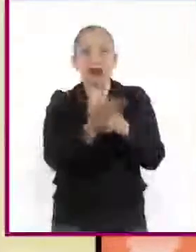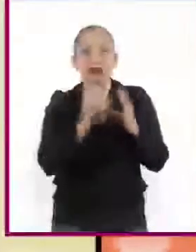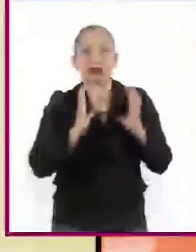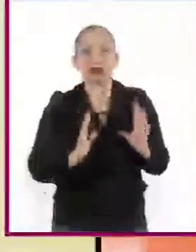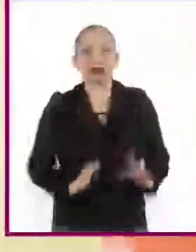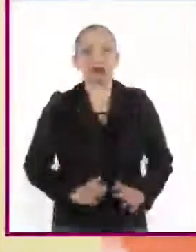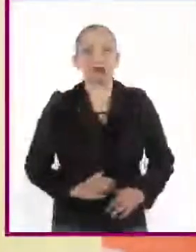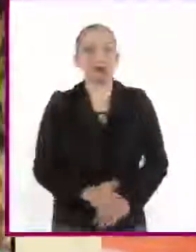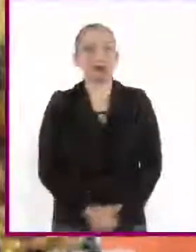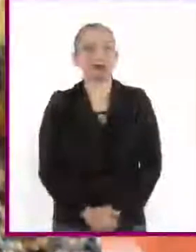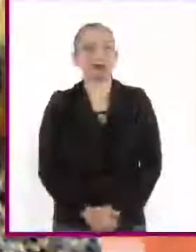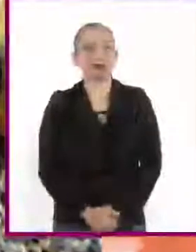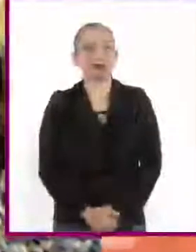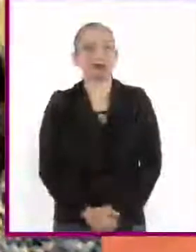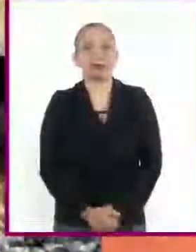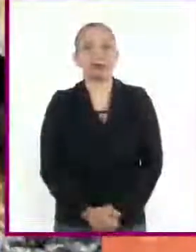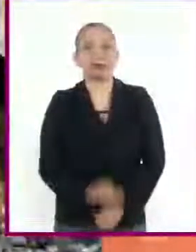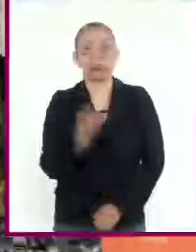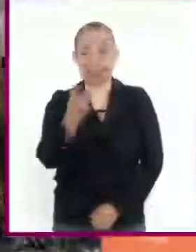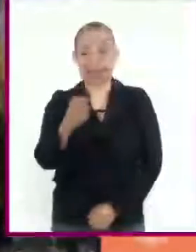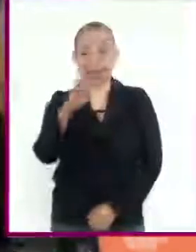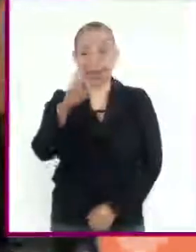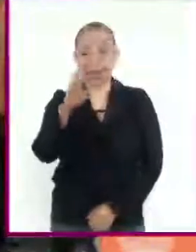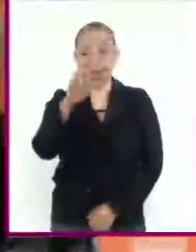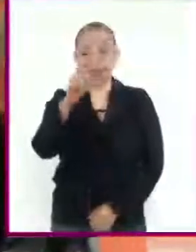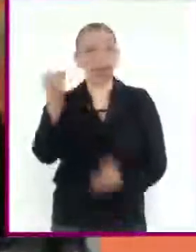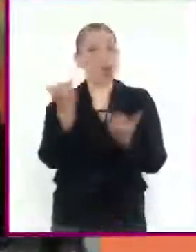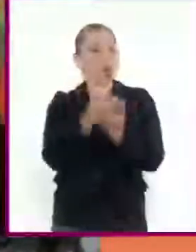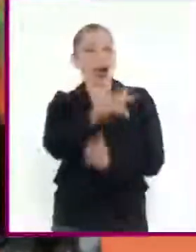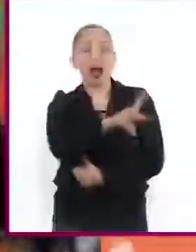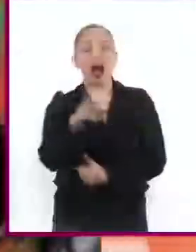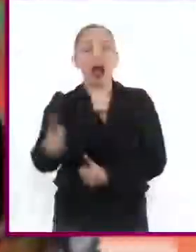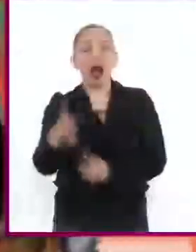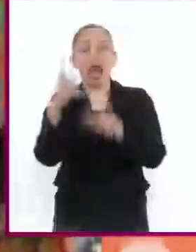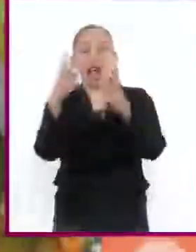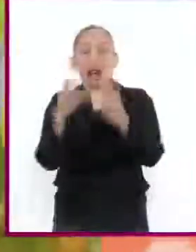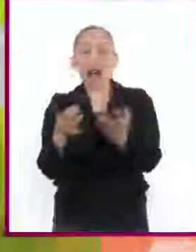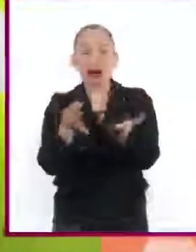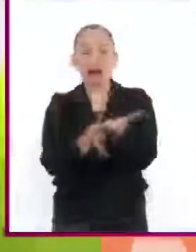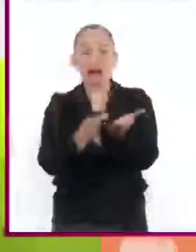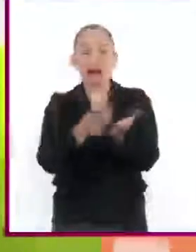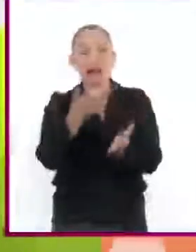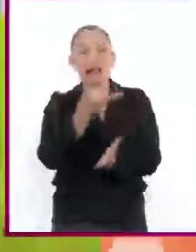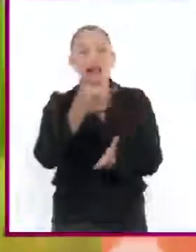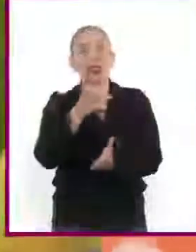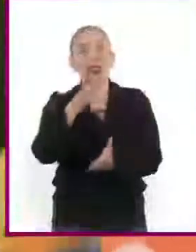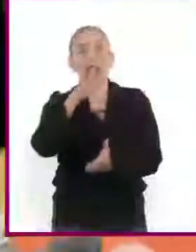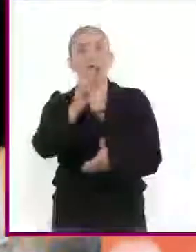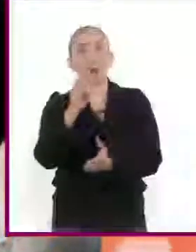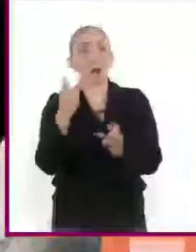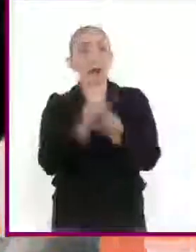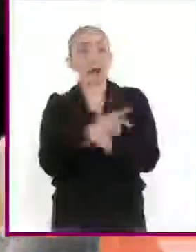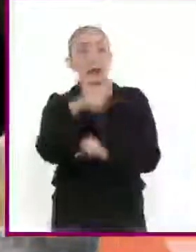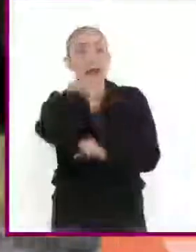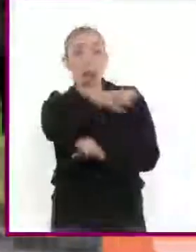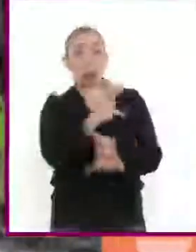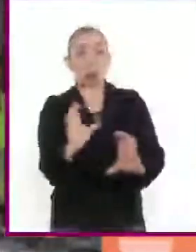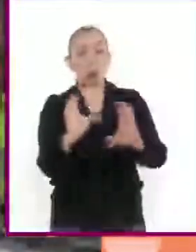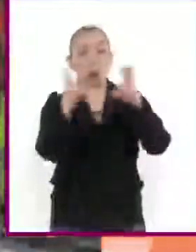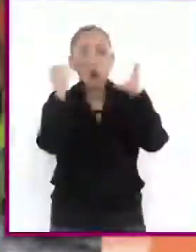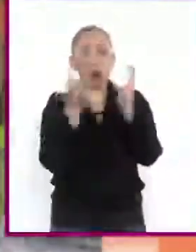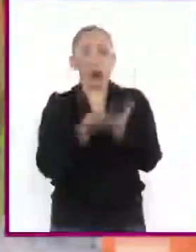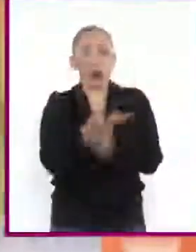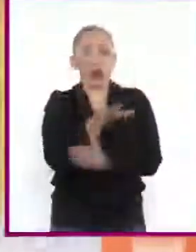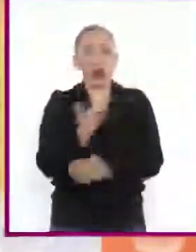cuerpo. Esta reacción es la misma que la de corrosión del hierro, pero en este caso ocurre rápidamente y